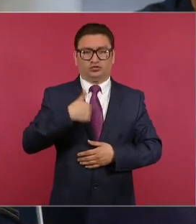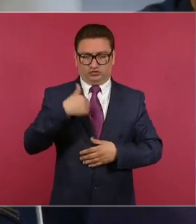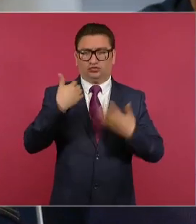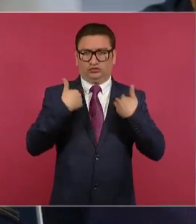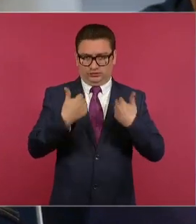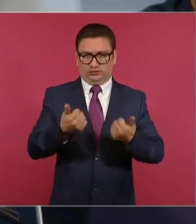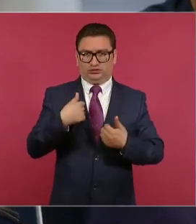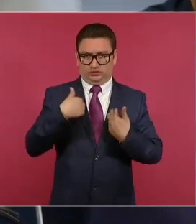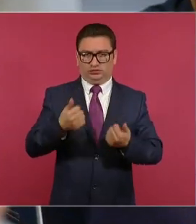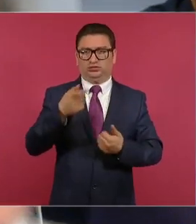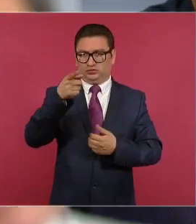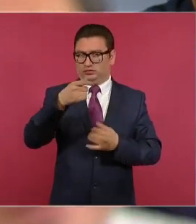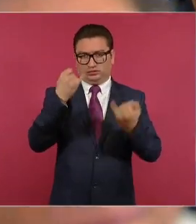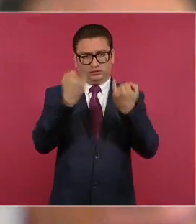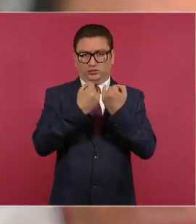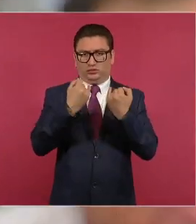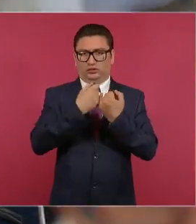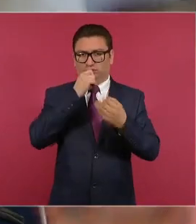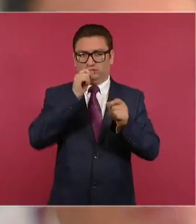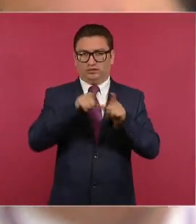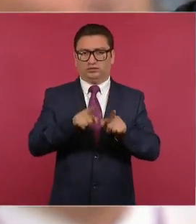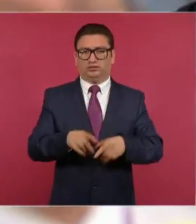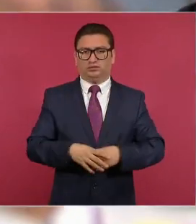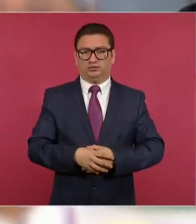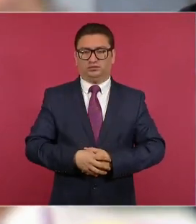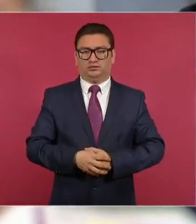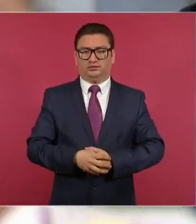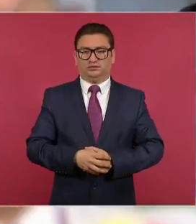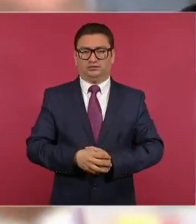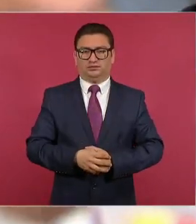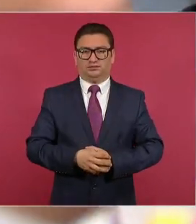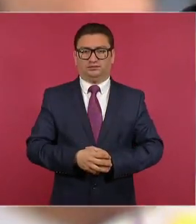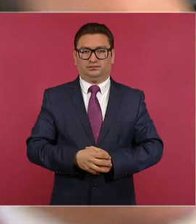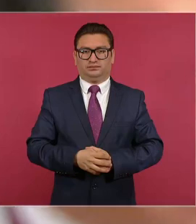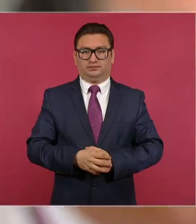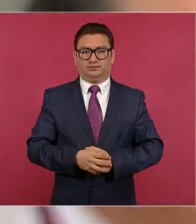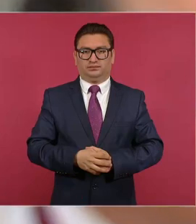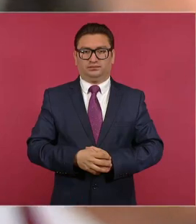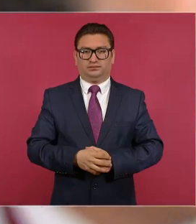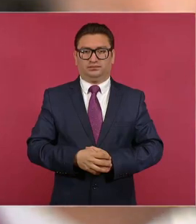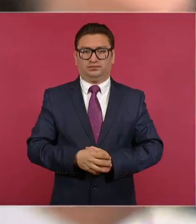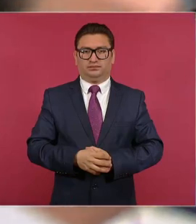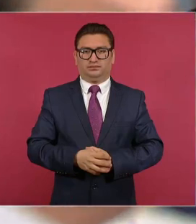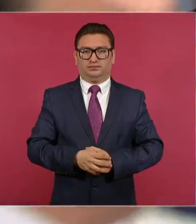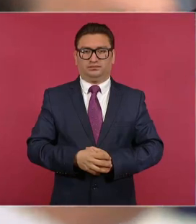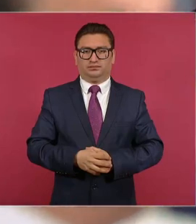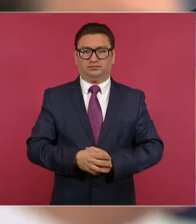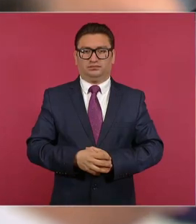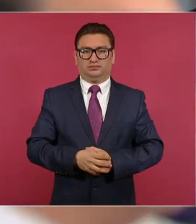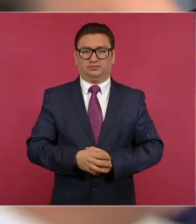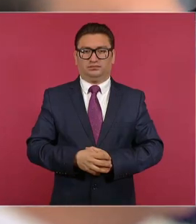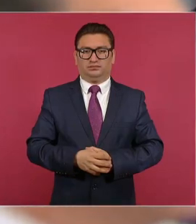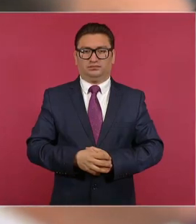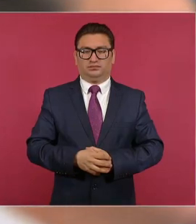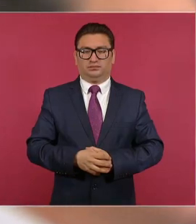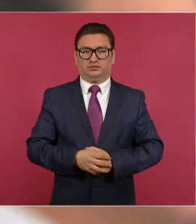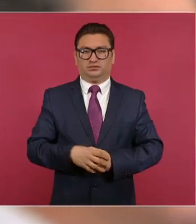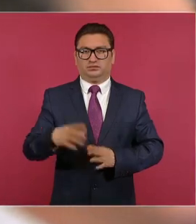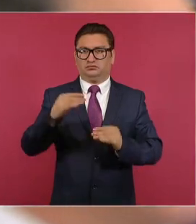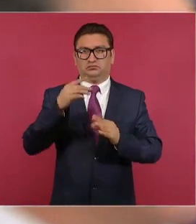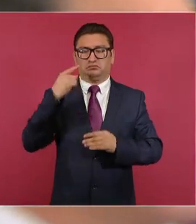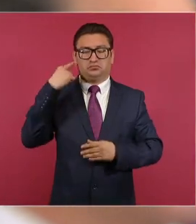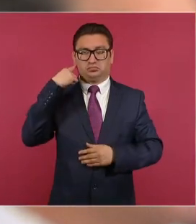entiendo, es lo mismo. O saber, por ejemplo, si pudiera este comunicado exceptuar Acapulco o algunos